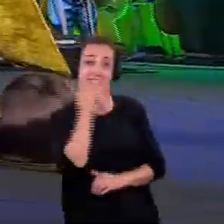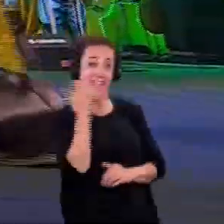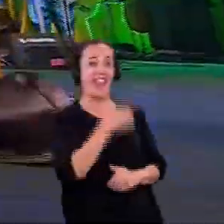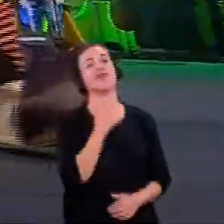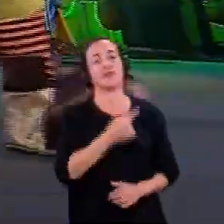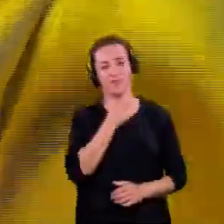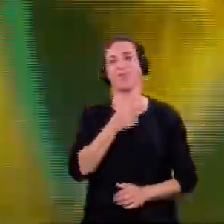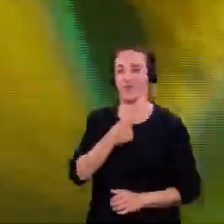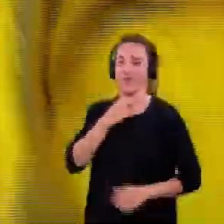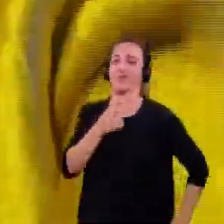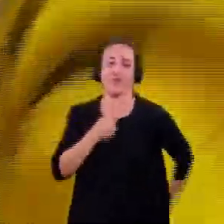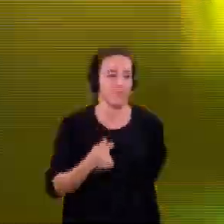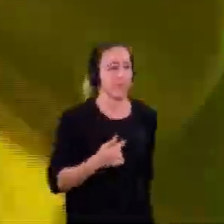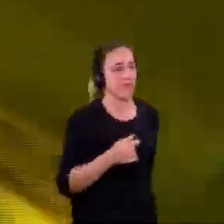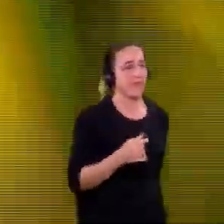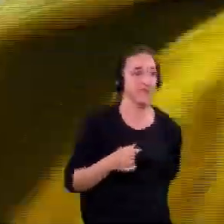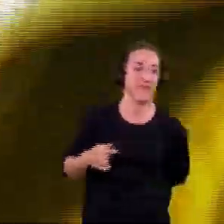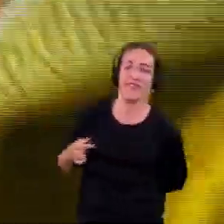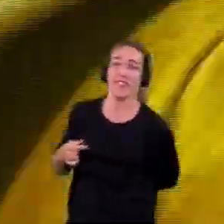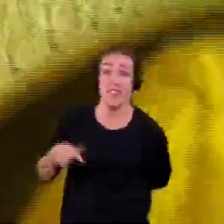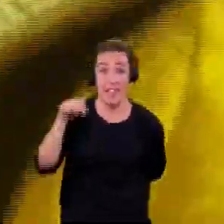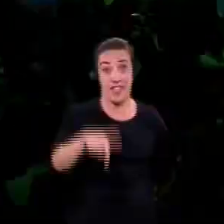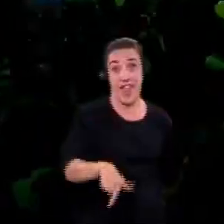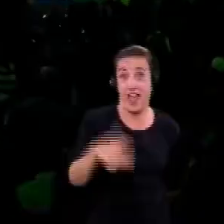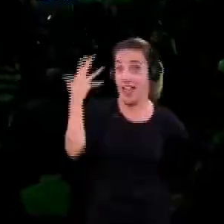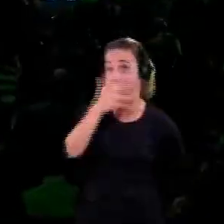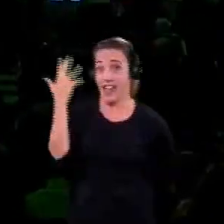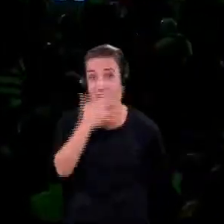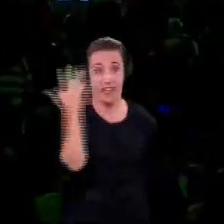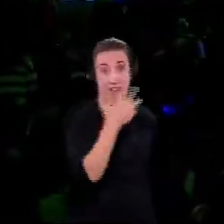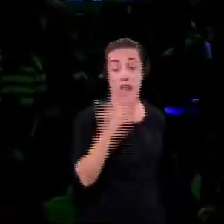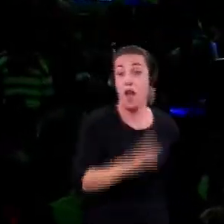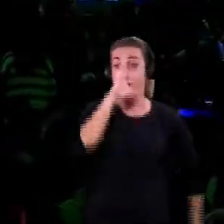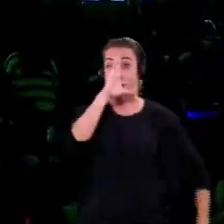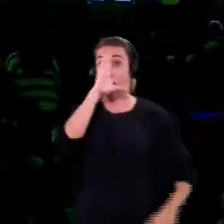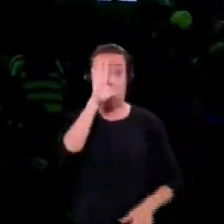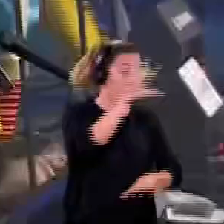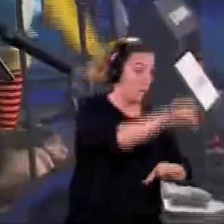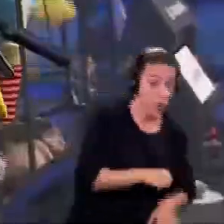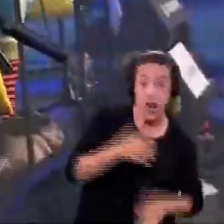Mira, en febrero busca tu vida.